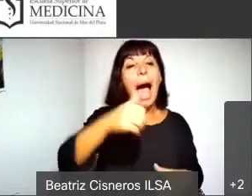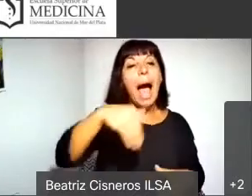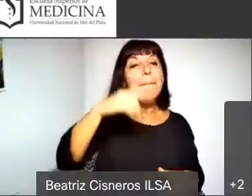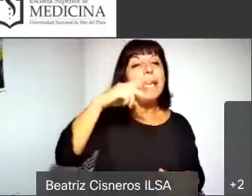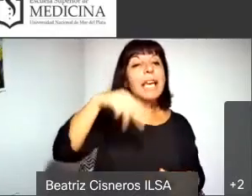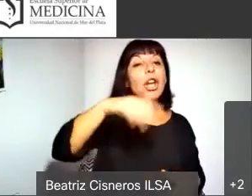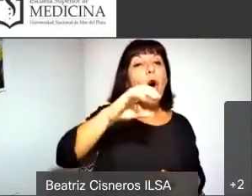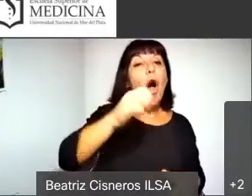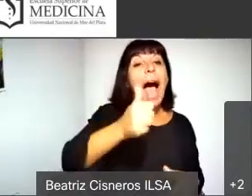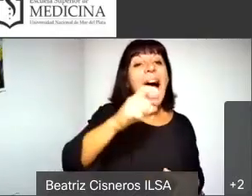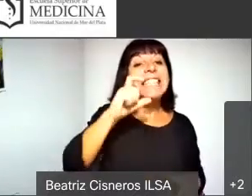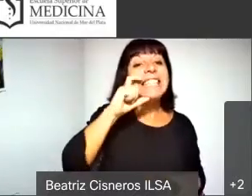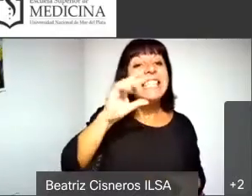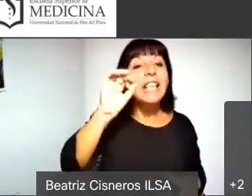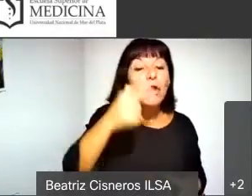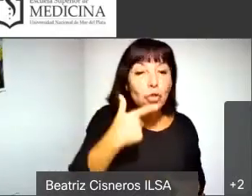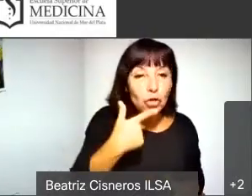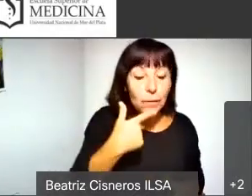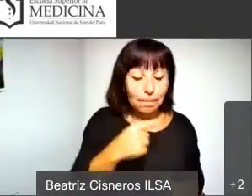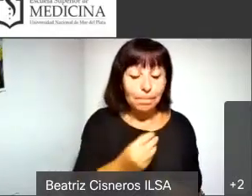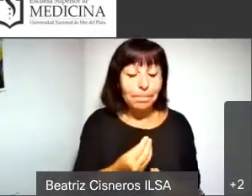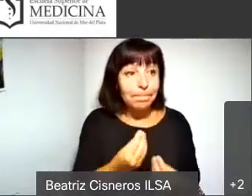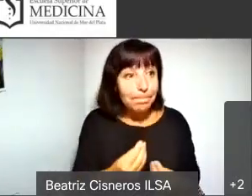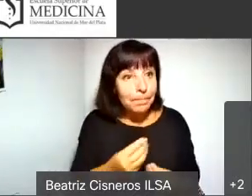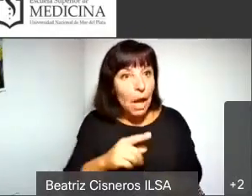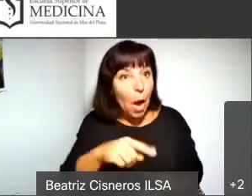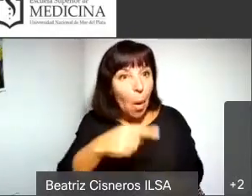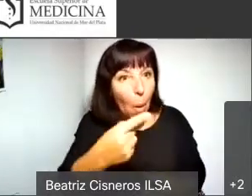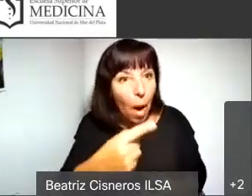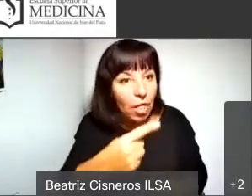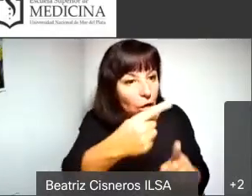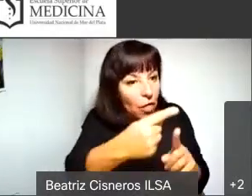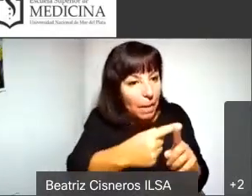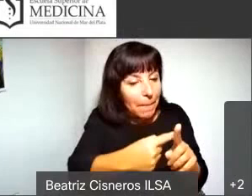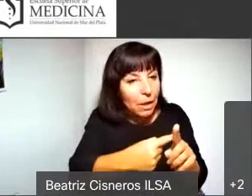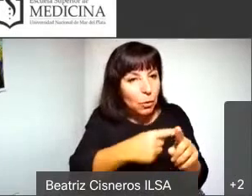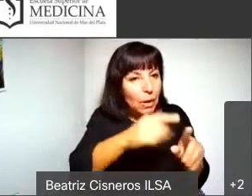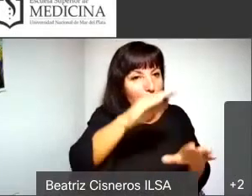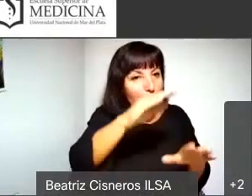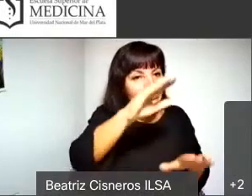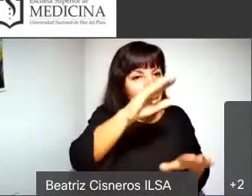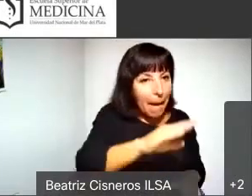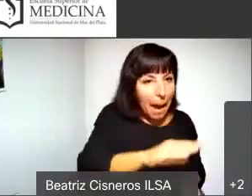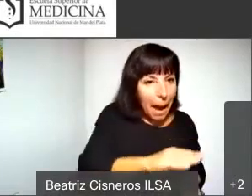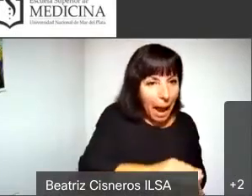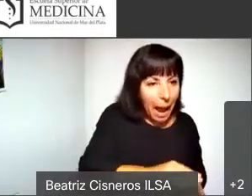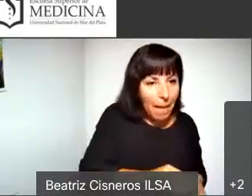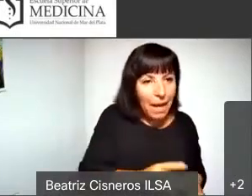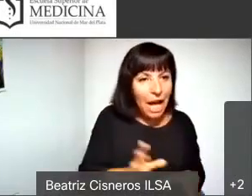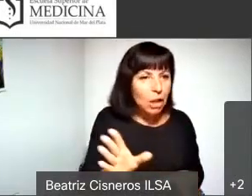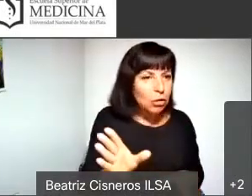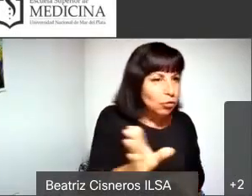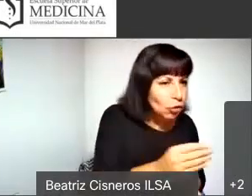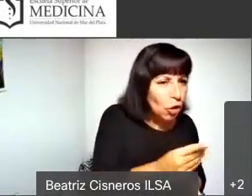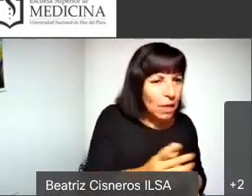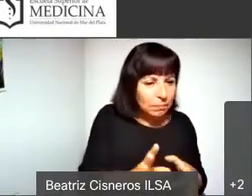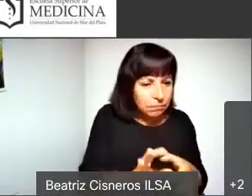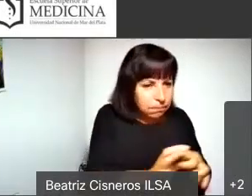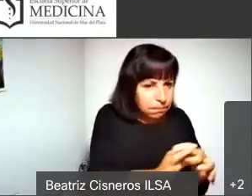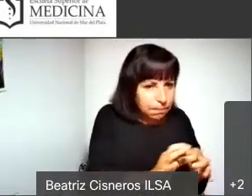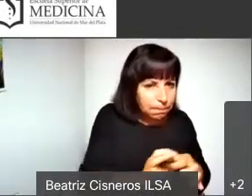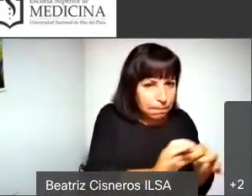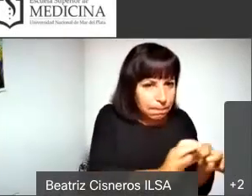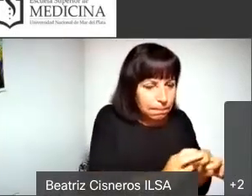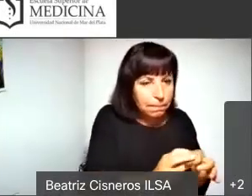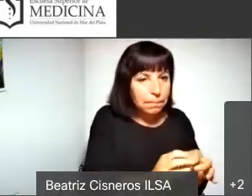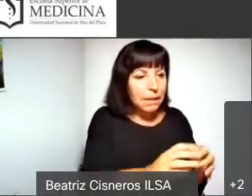y cuando bajaban la temperatura, estas moléculas comenzaban a asociarse para dar lugar a rudimentos de ácidos